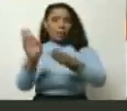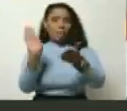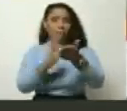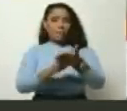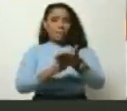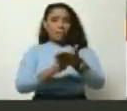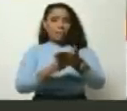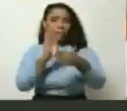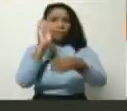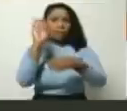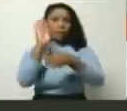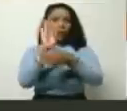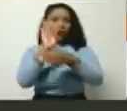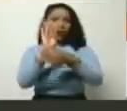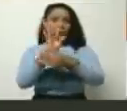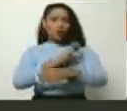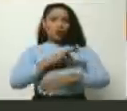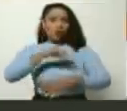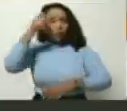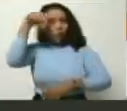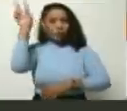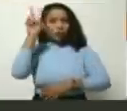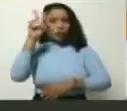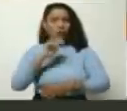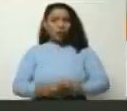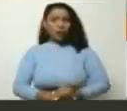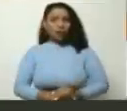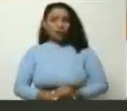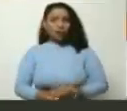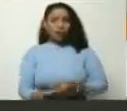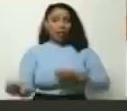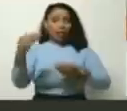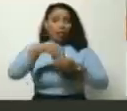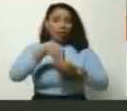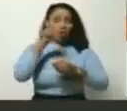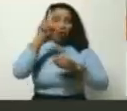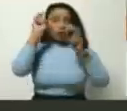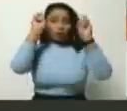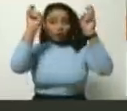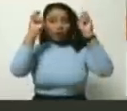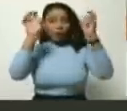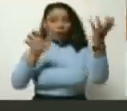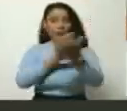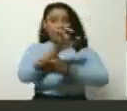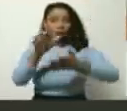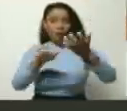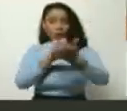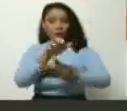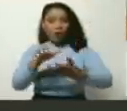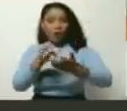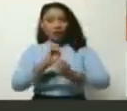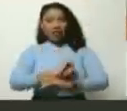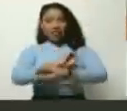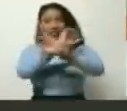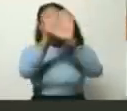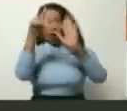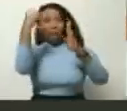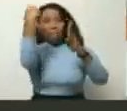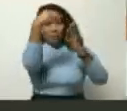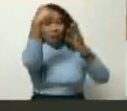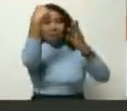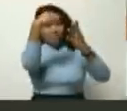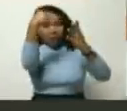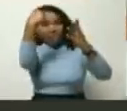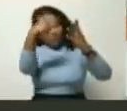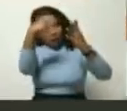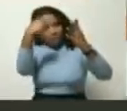de protección social al pueblo venezolano dentro de un marco programático definido por las prioridades enunciadas